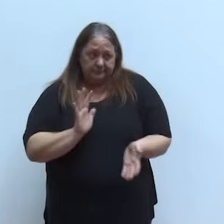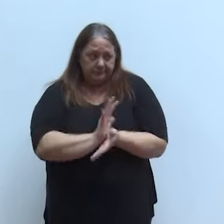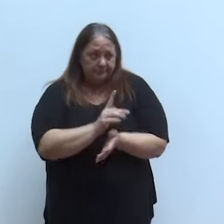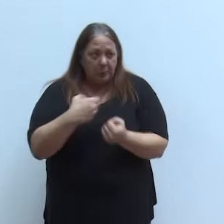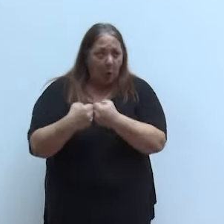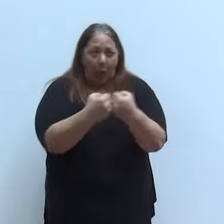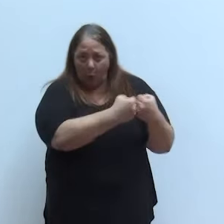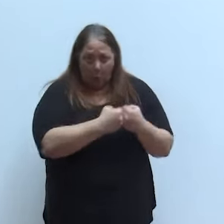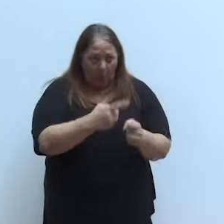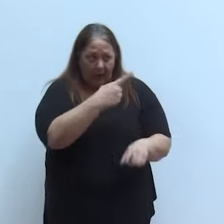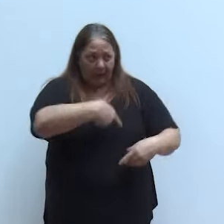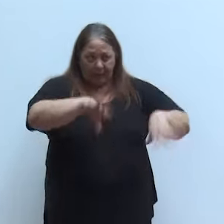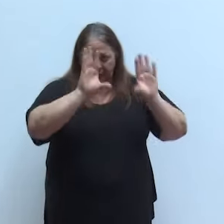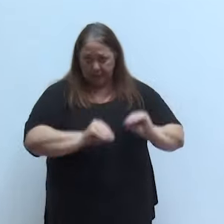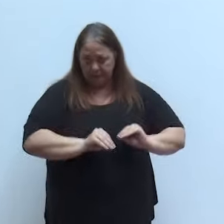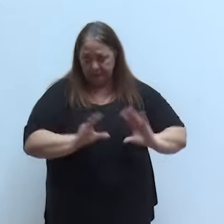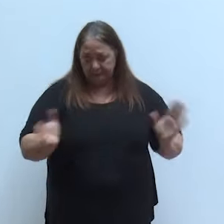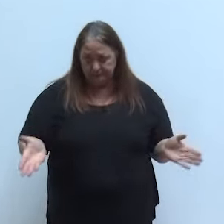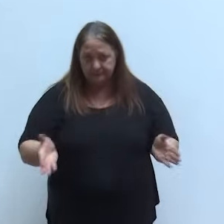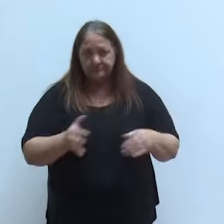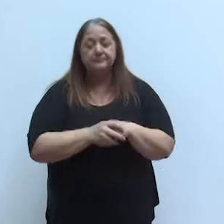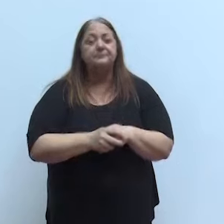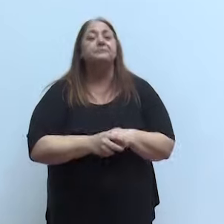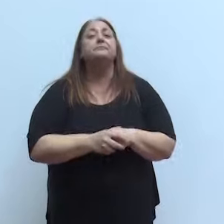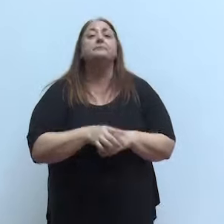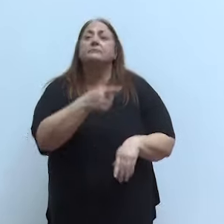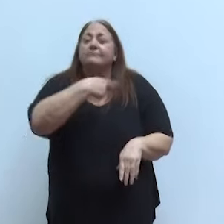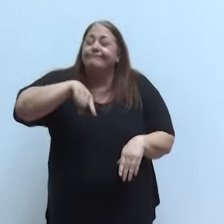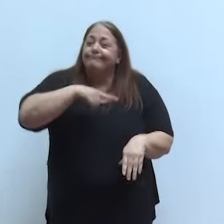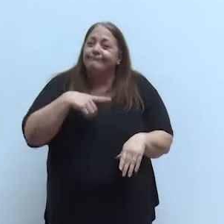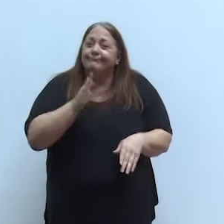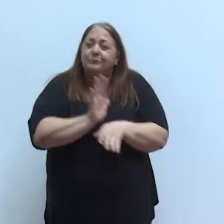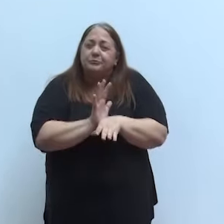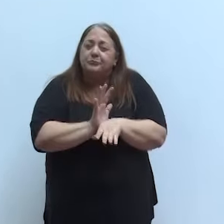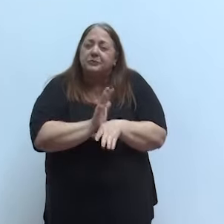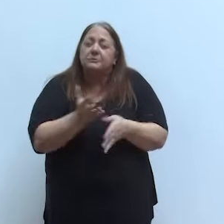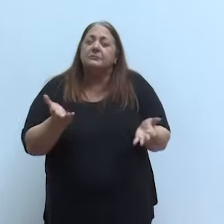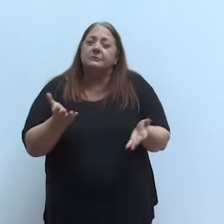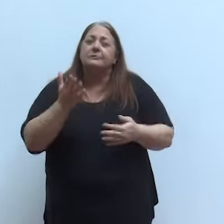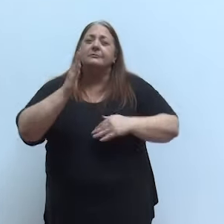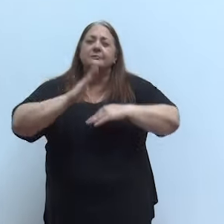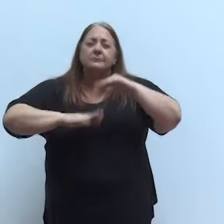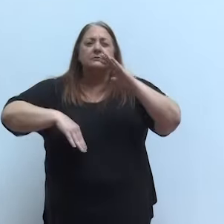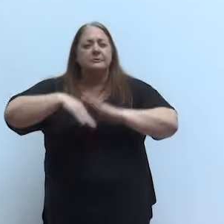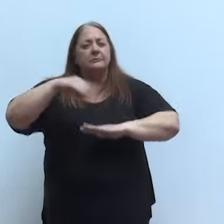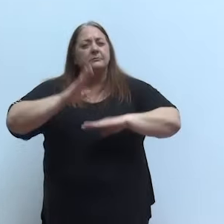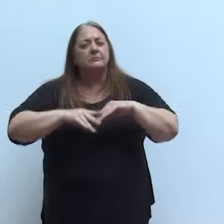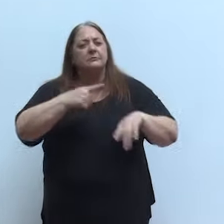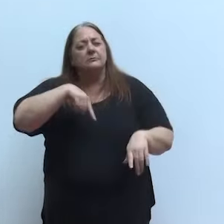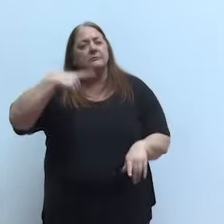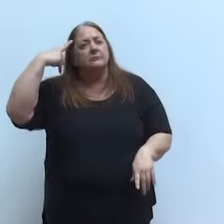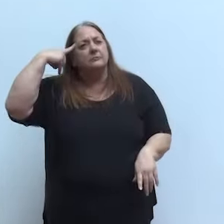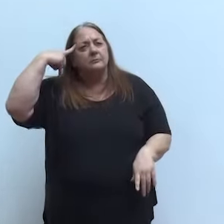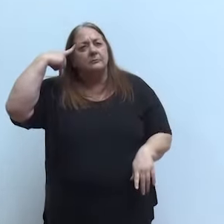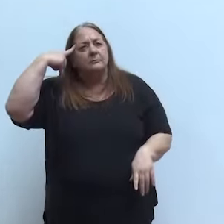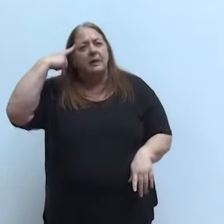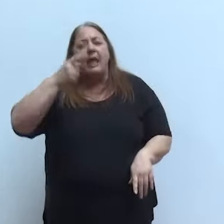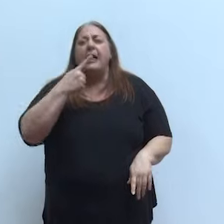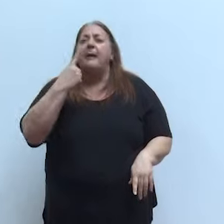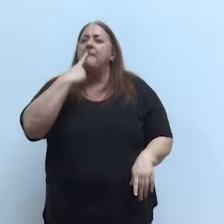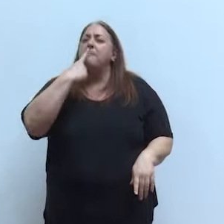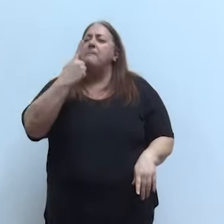Es cierto que cuando nosotros construimos escalas una de las cosas que hace eh que hacemos Es no quedarnos en una pregunta como la que conté